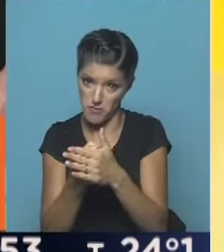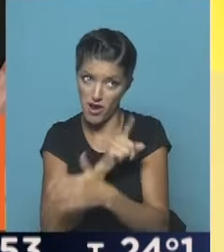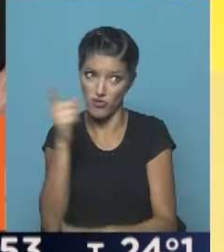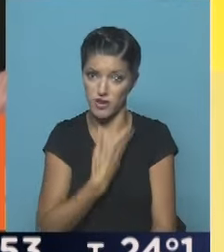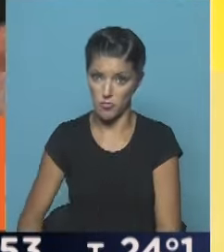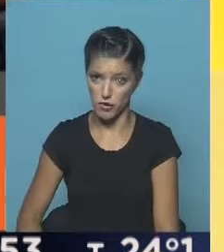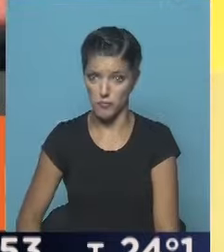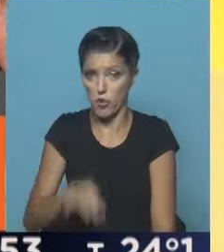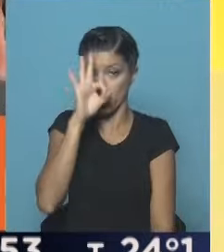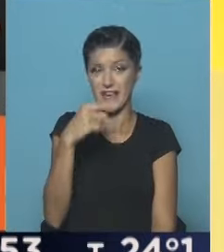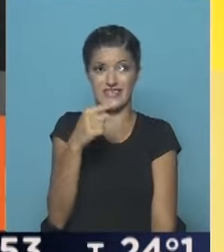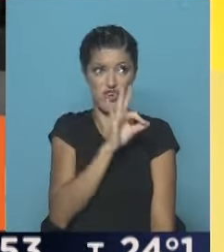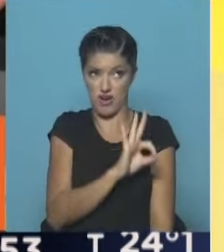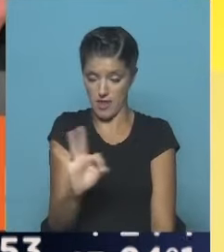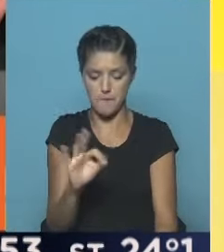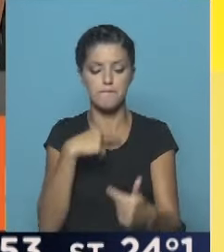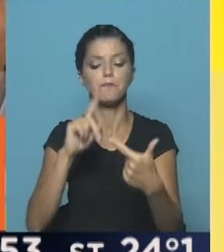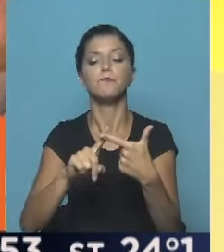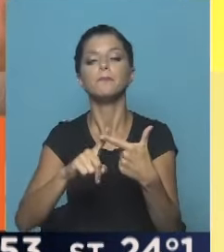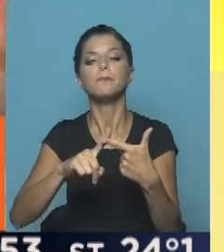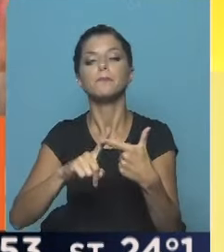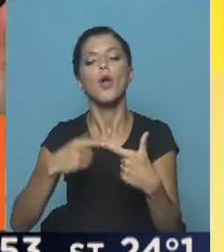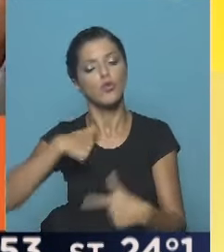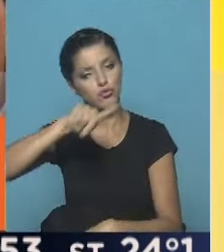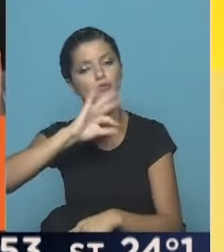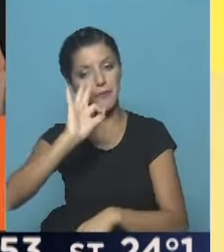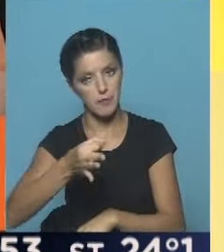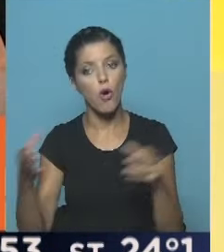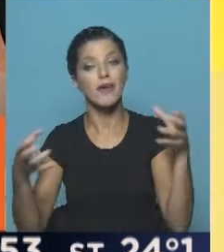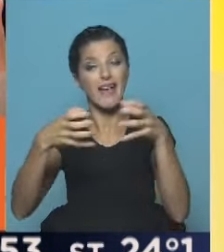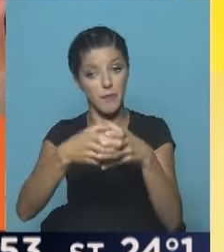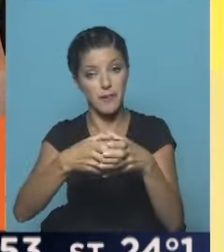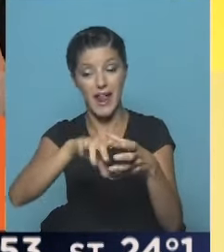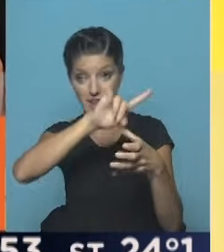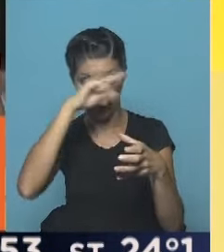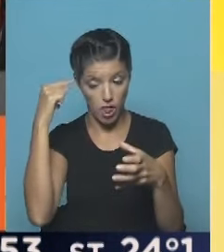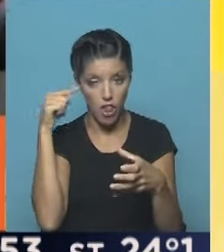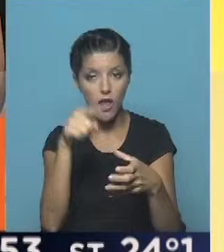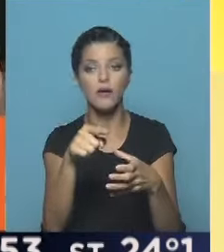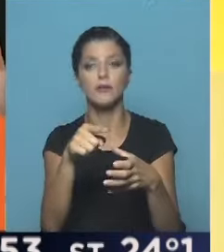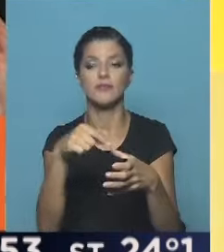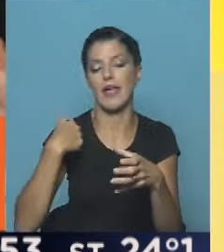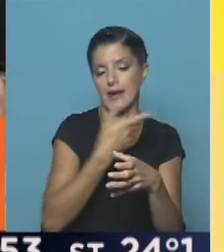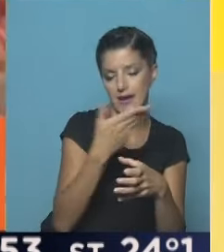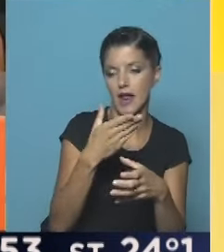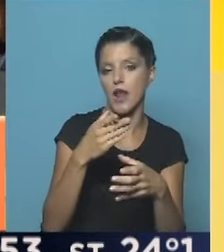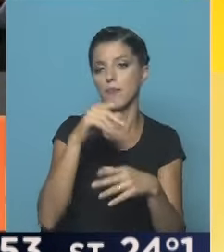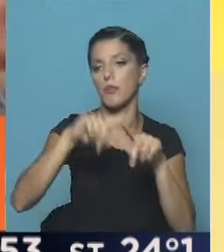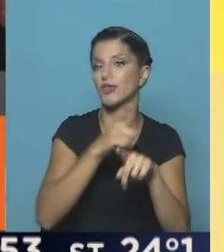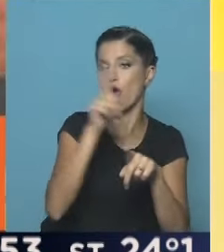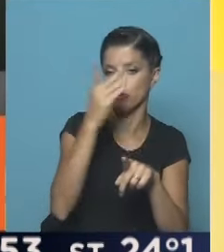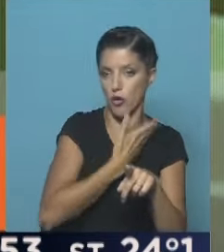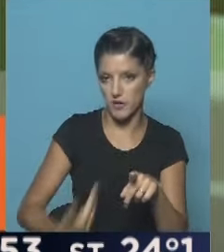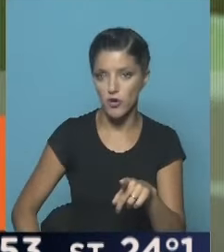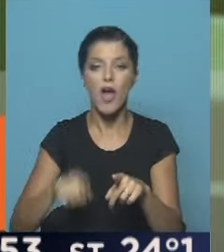habló de golpe de Estado en ese momento. Sabemos que la Asamblea Nacional, con mayoría opositora, lo que pretende es